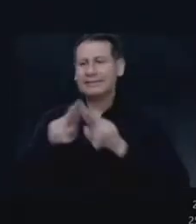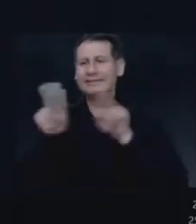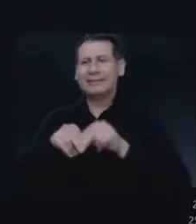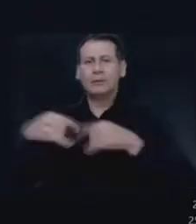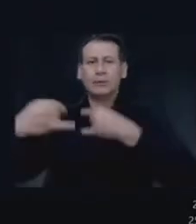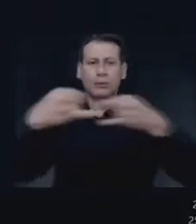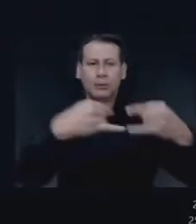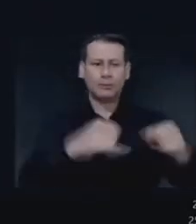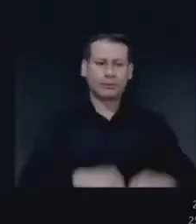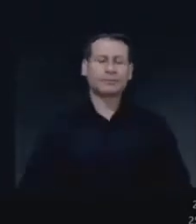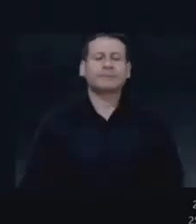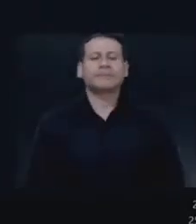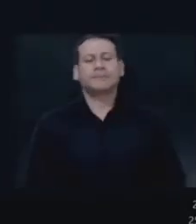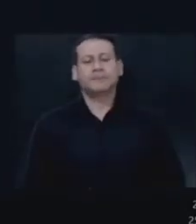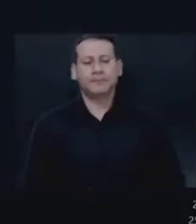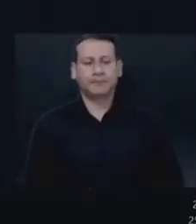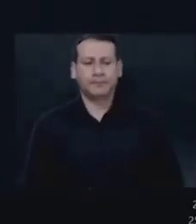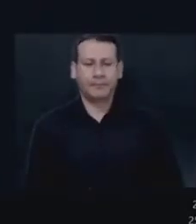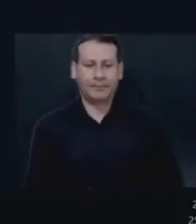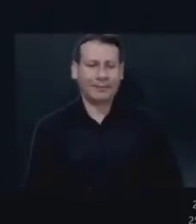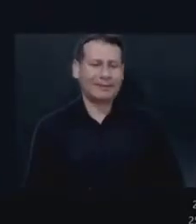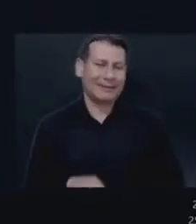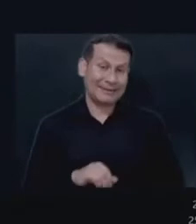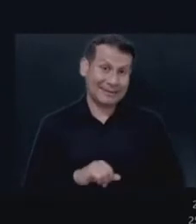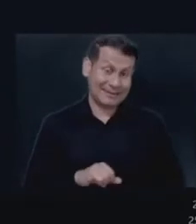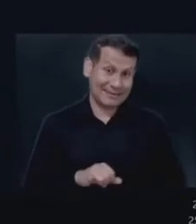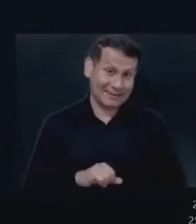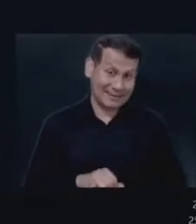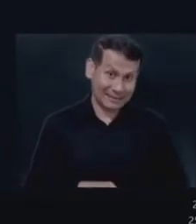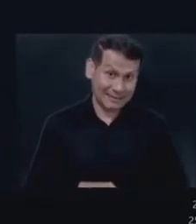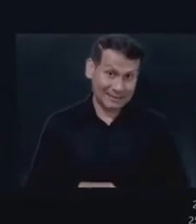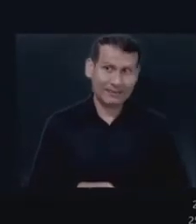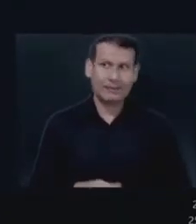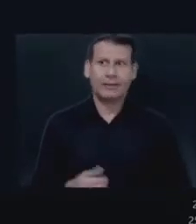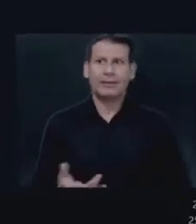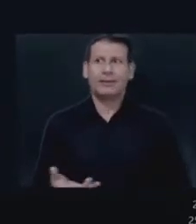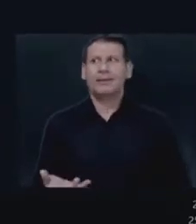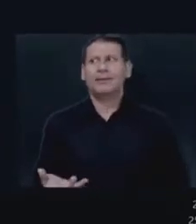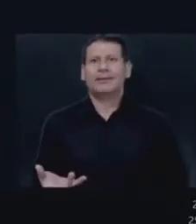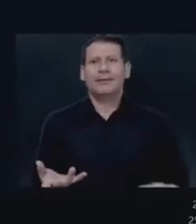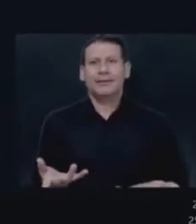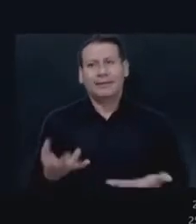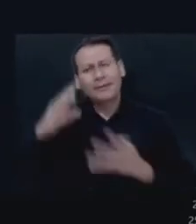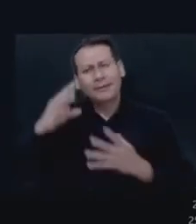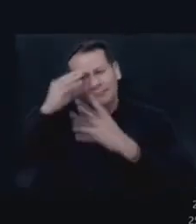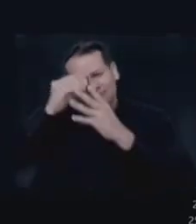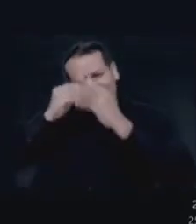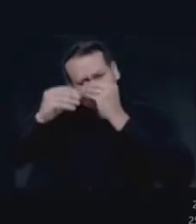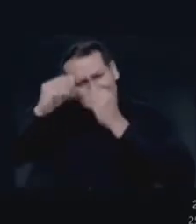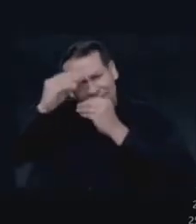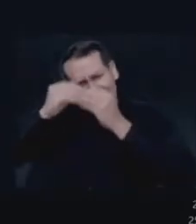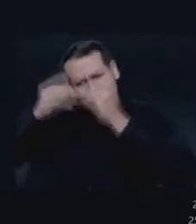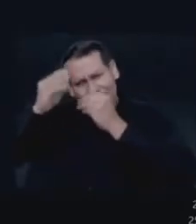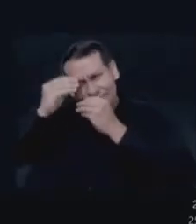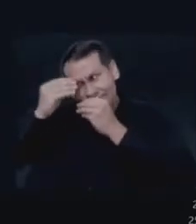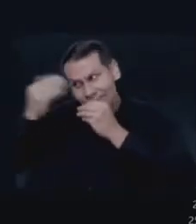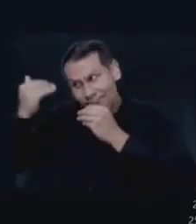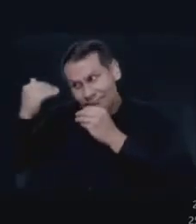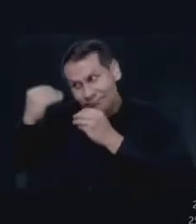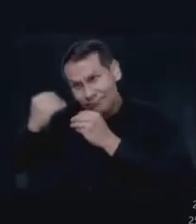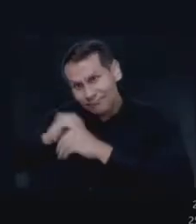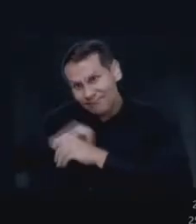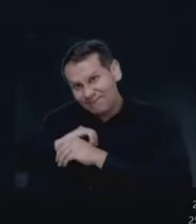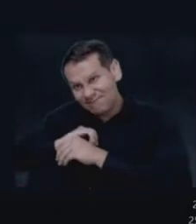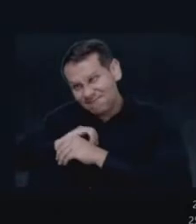hemos aprendido bastante, y una de las cosas que quedó muy evidente durante la pandemia es que ya la preocupación no es la